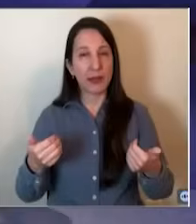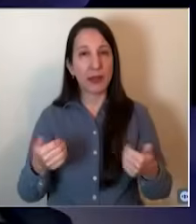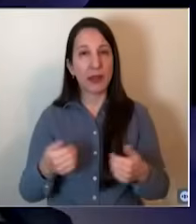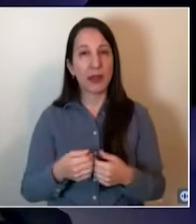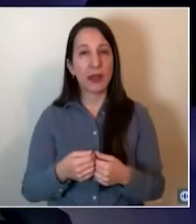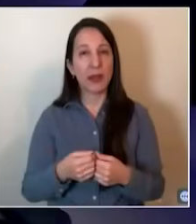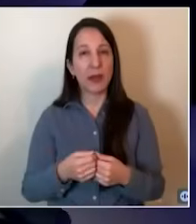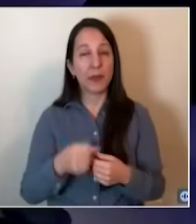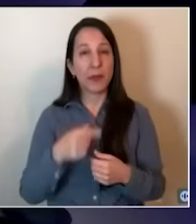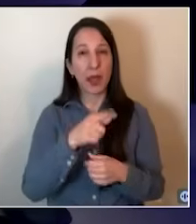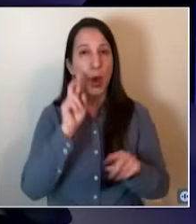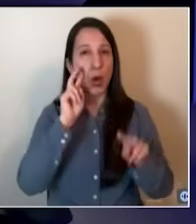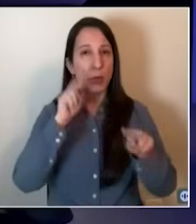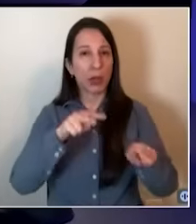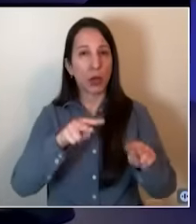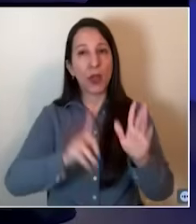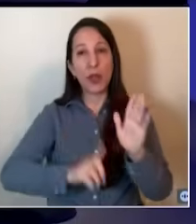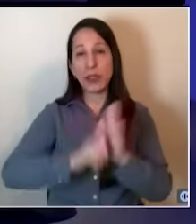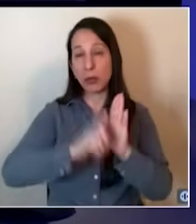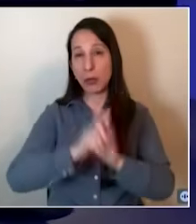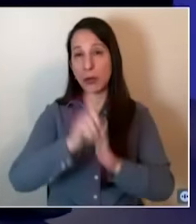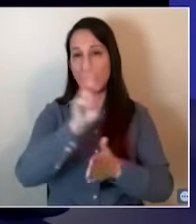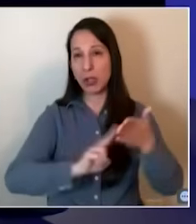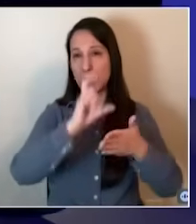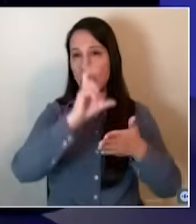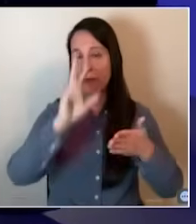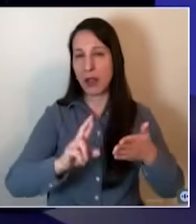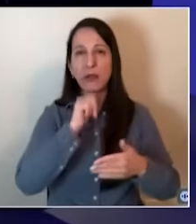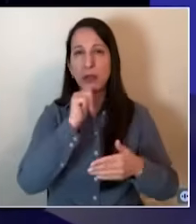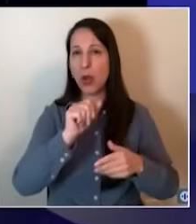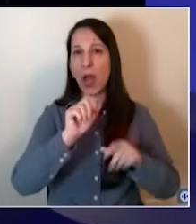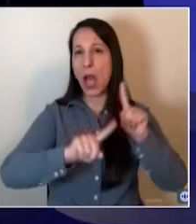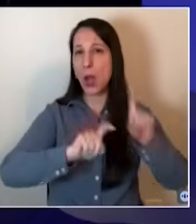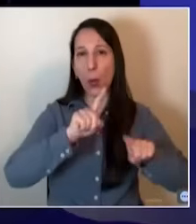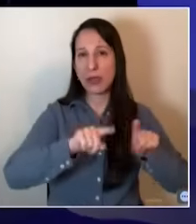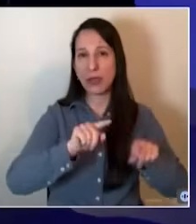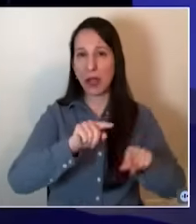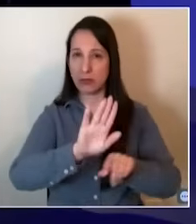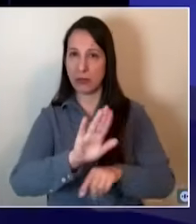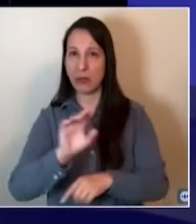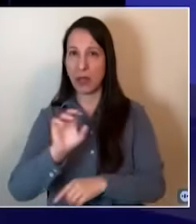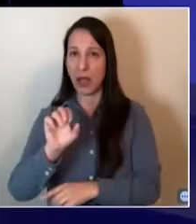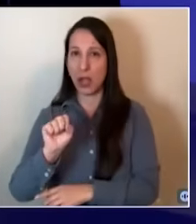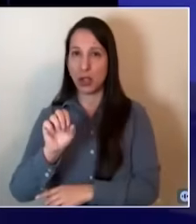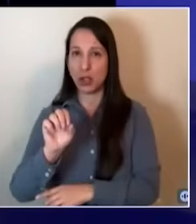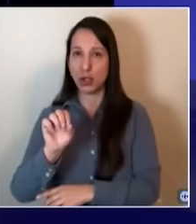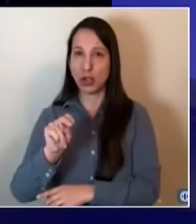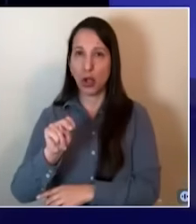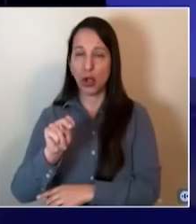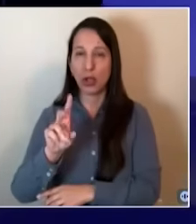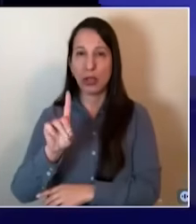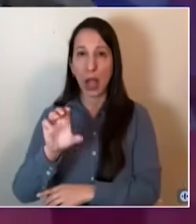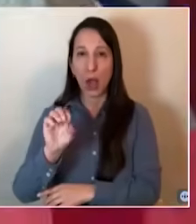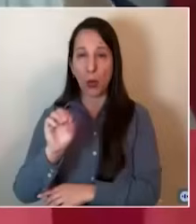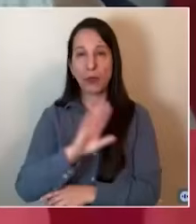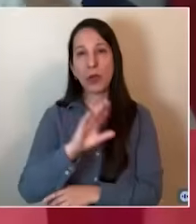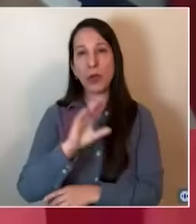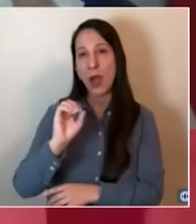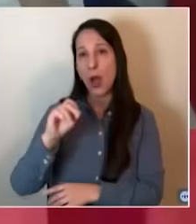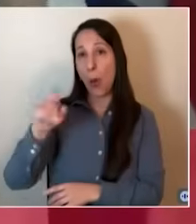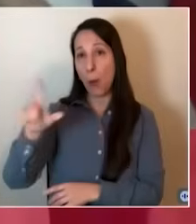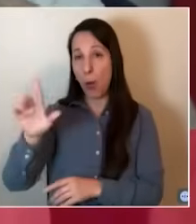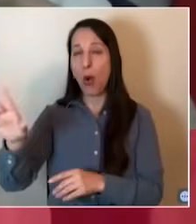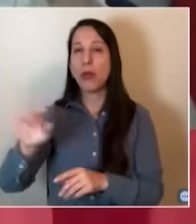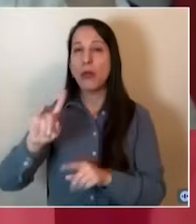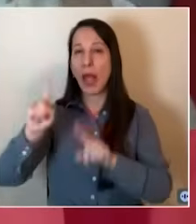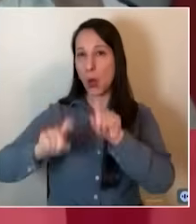Observatorio para el Desarrollo de la UCR no es una encuesta, es un sondeo. Lo que publicó Paul es una encuesta, lo que va a publicar